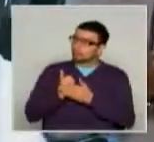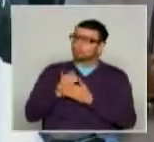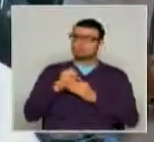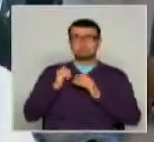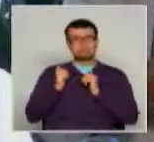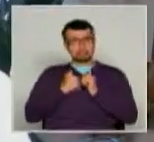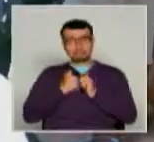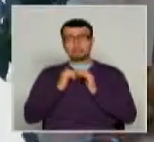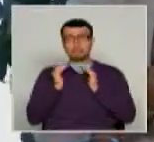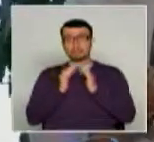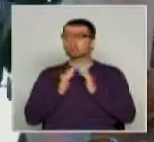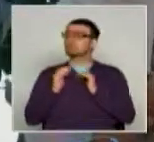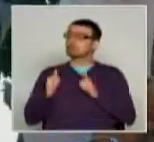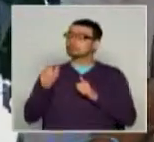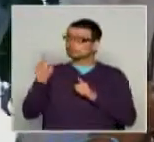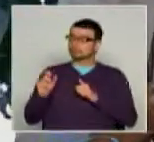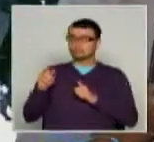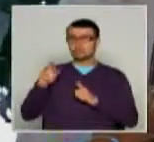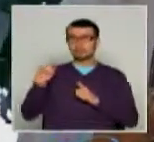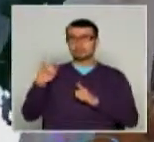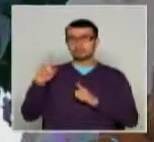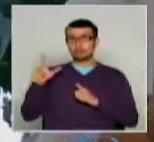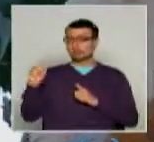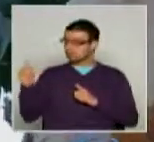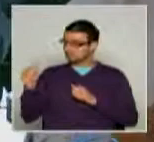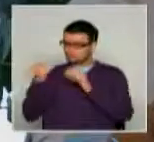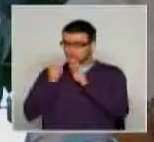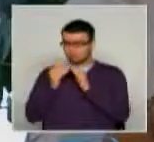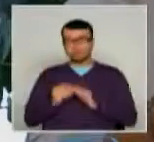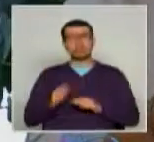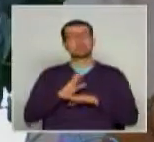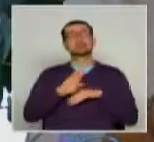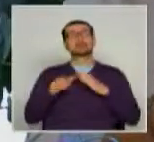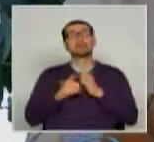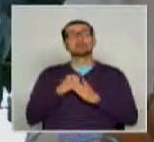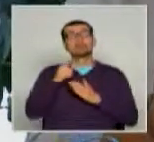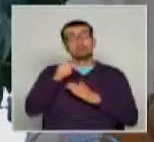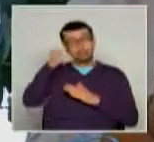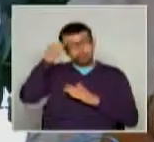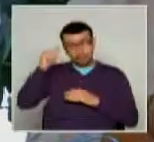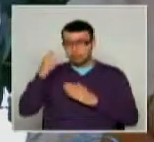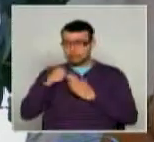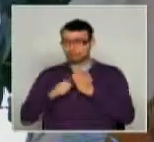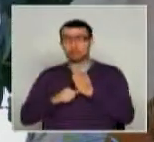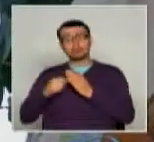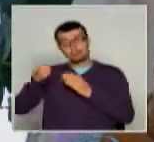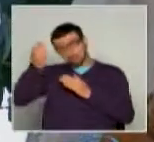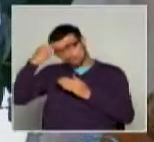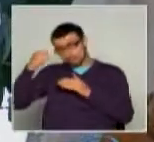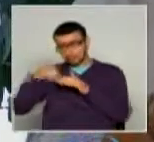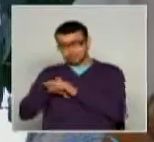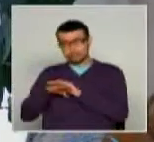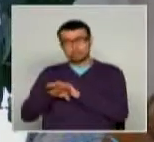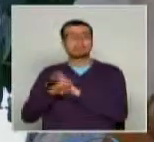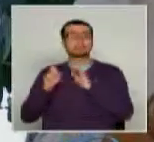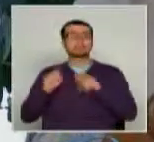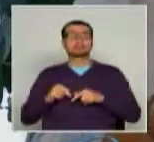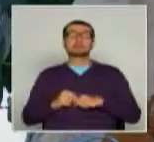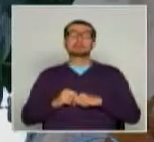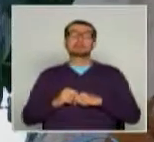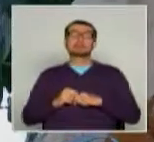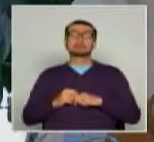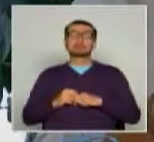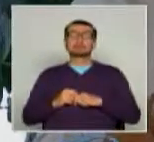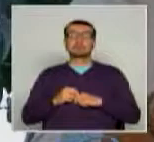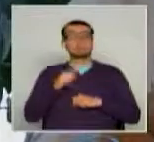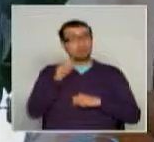que ha elaborado Raúl Andrés Londoño para todos ustedes. Y también no olviden que este programa queda grabado en YouTube buscando Jorge Enrique Rojas Quiseno